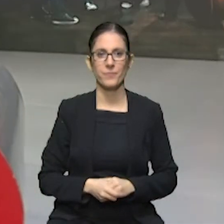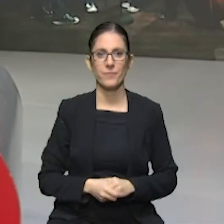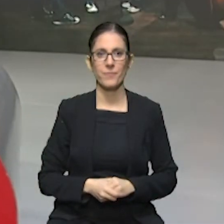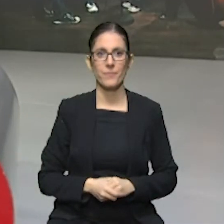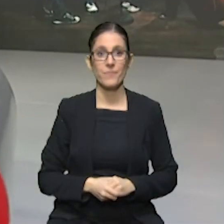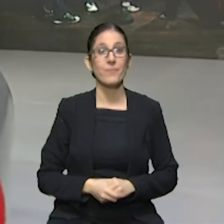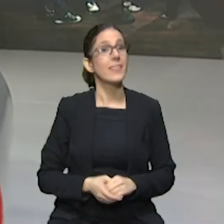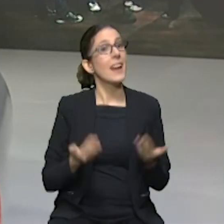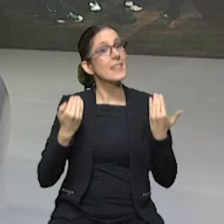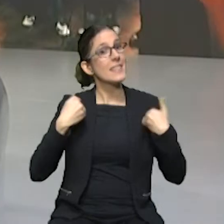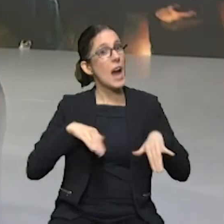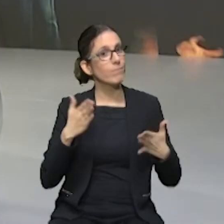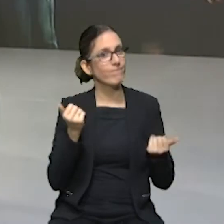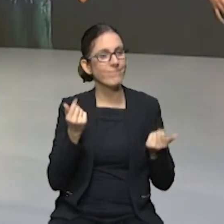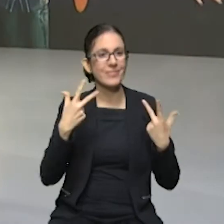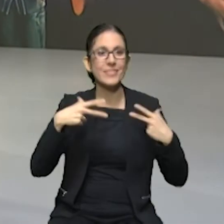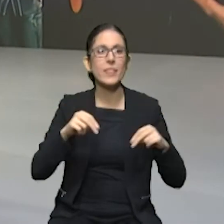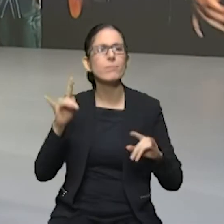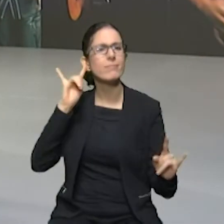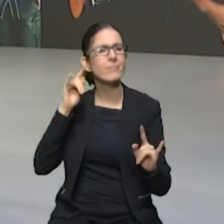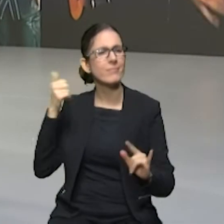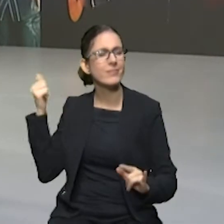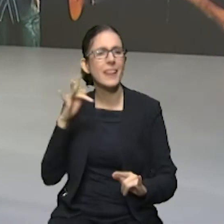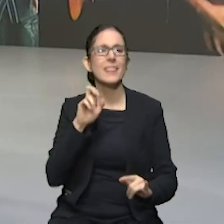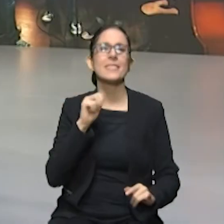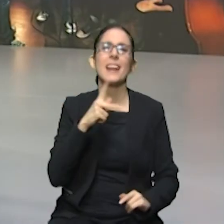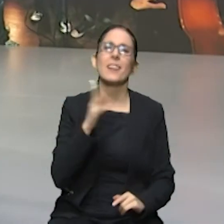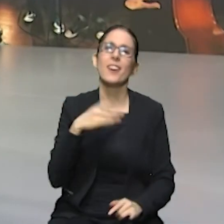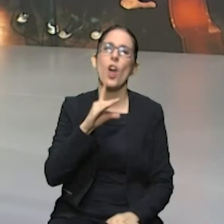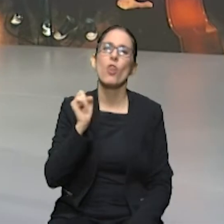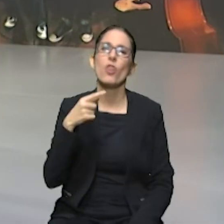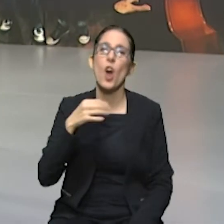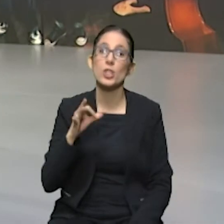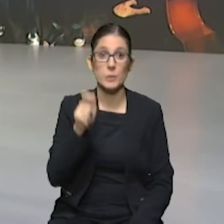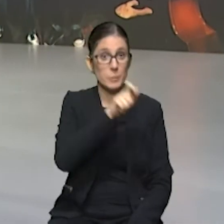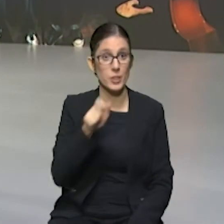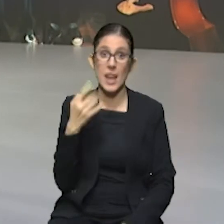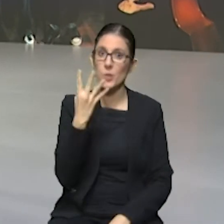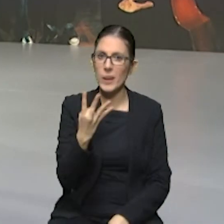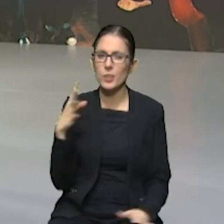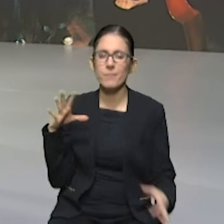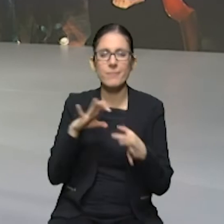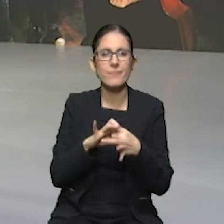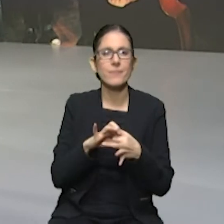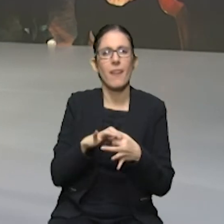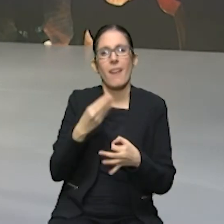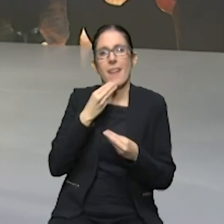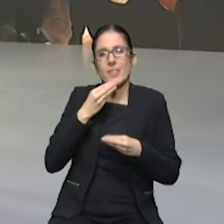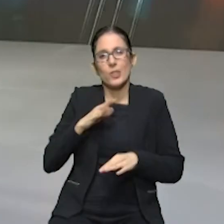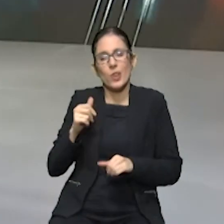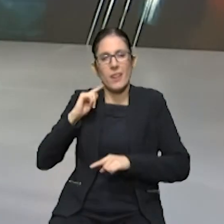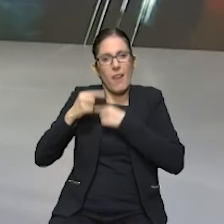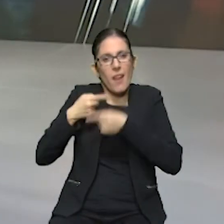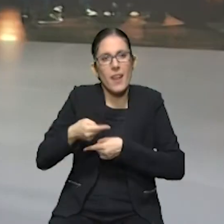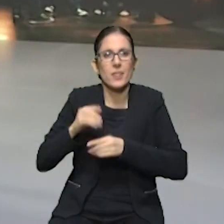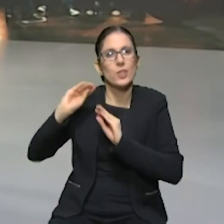Y nos vamos ya con el sonido de Track Dogs cuatro músicos que nos devuelven a las raíces americanas y que esta noche actúan en el Centro Cultural de